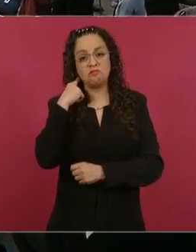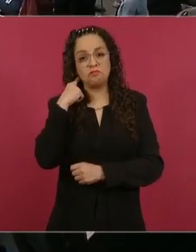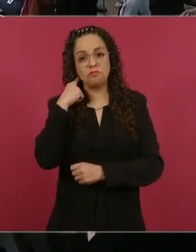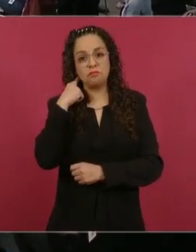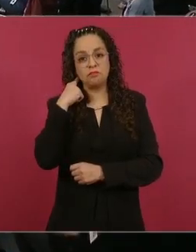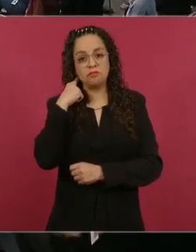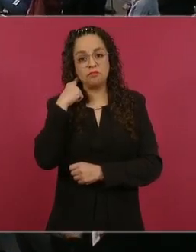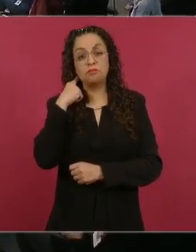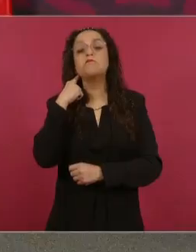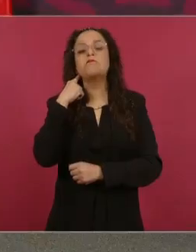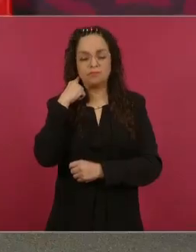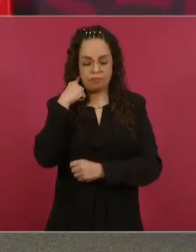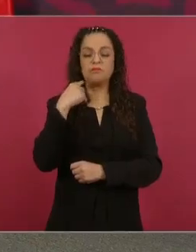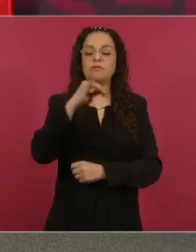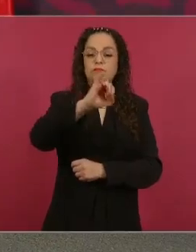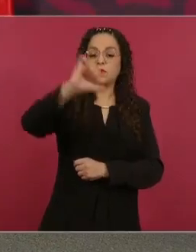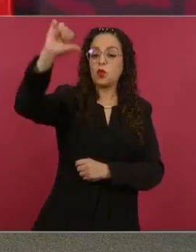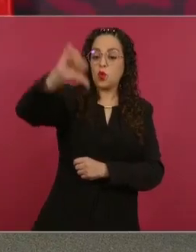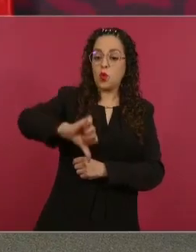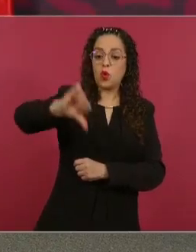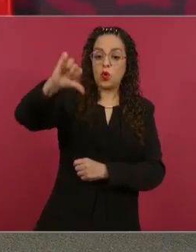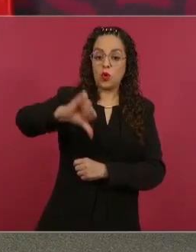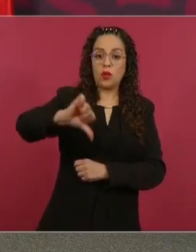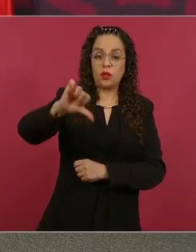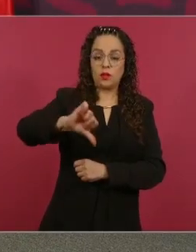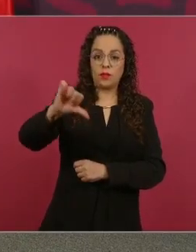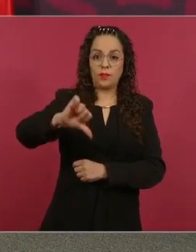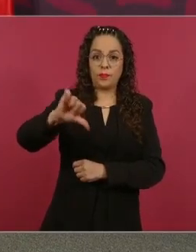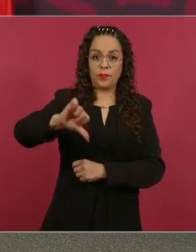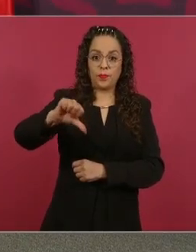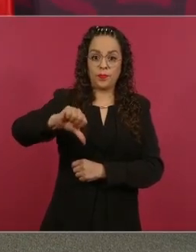hoy tuvimos una reunión,